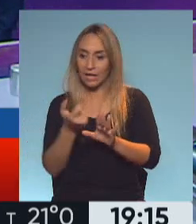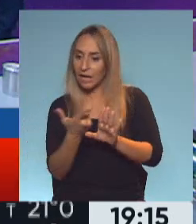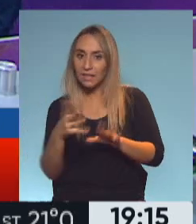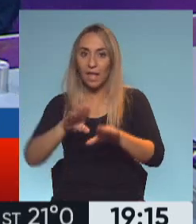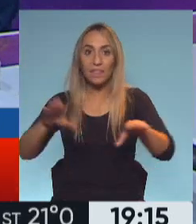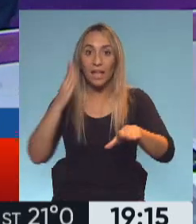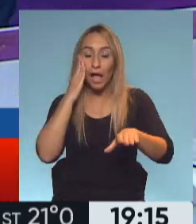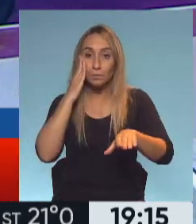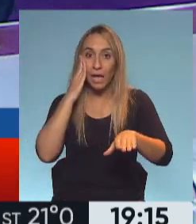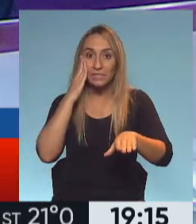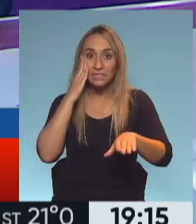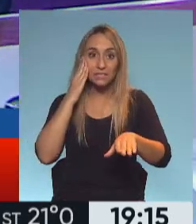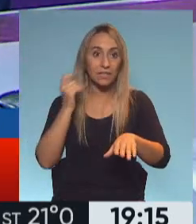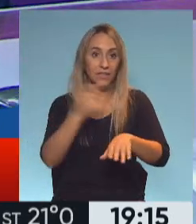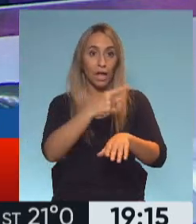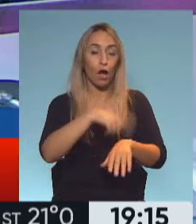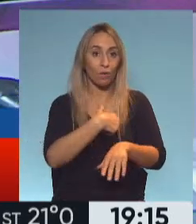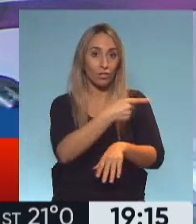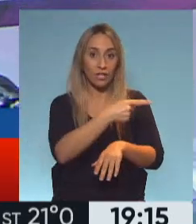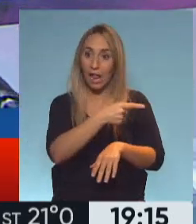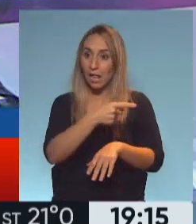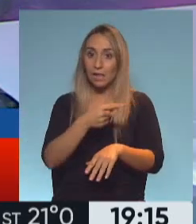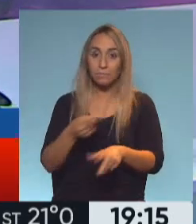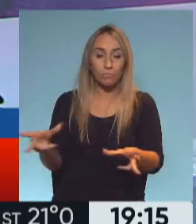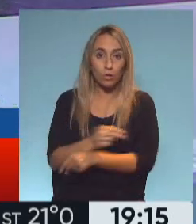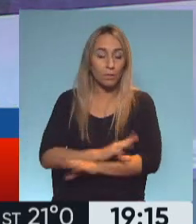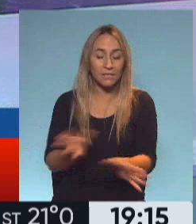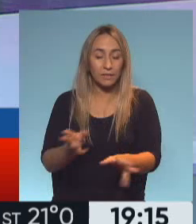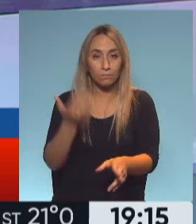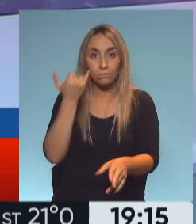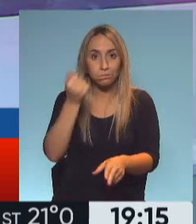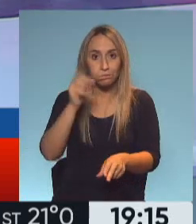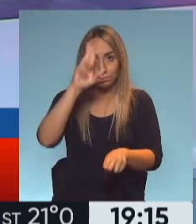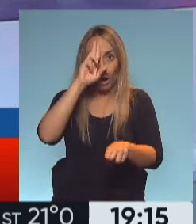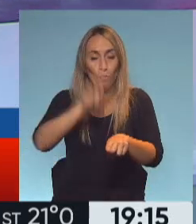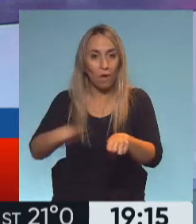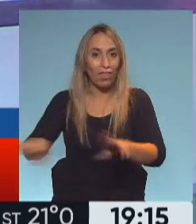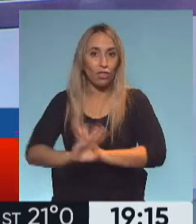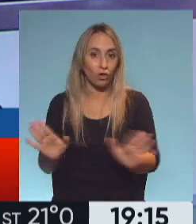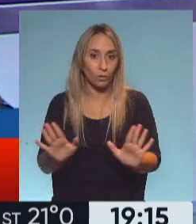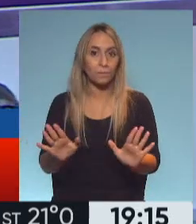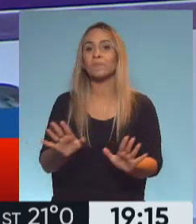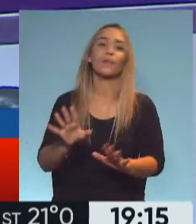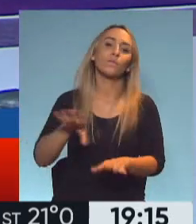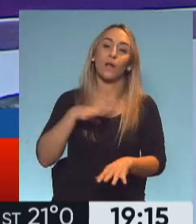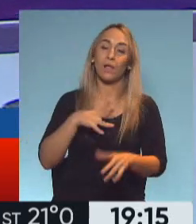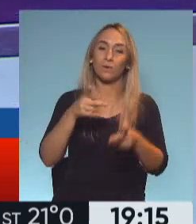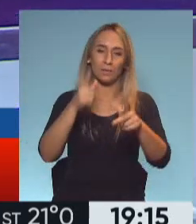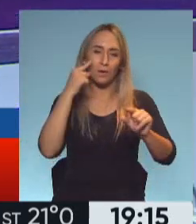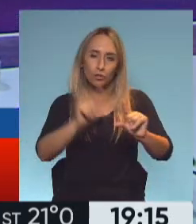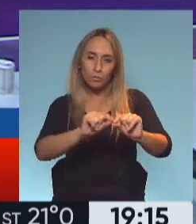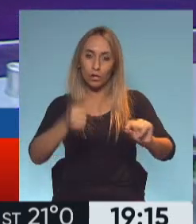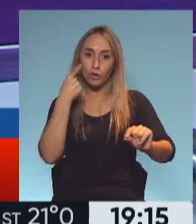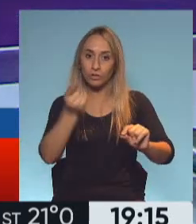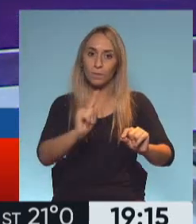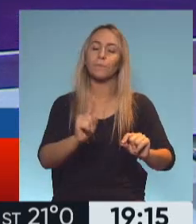para internar. Cava. ¿Esto qué es? ¿Qué territorio es? Esto es el país entero. Esto es entero el país. Entonces, por si no se ven bien las cifras, en ese pico de la